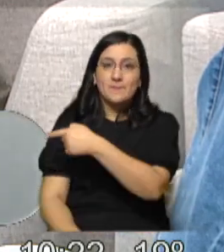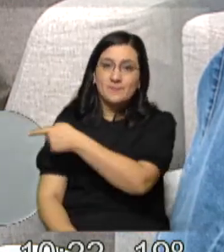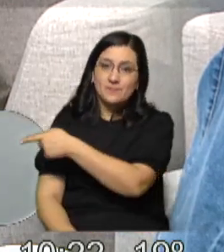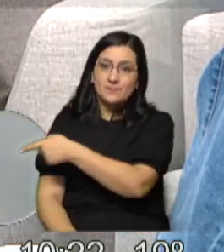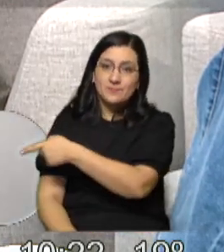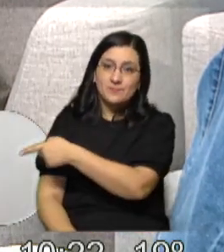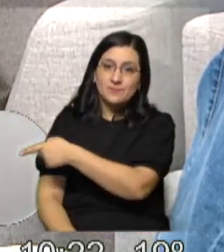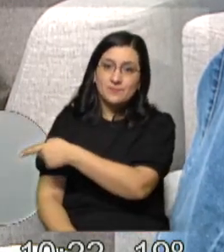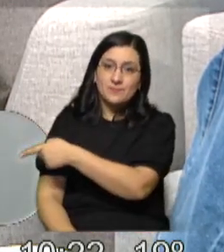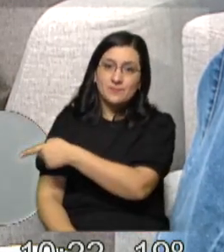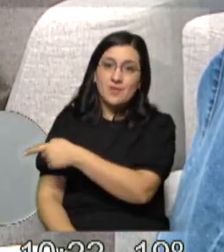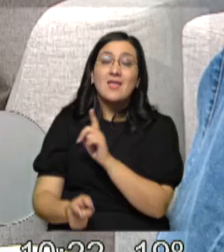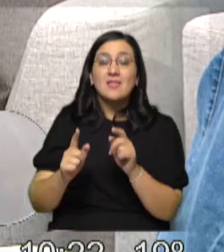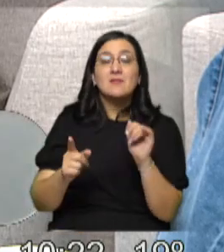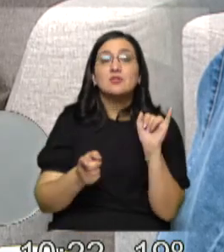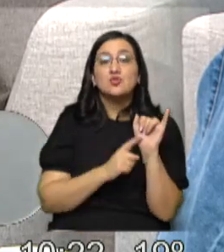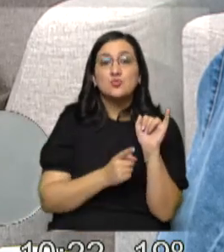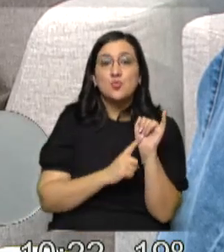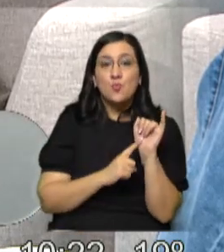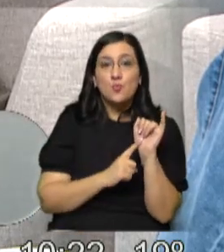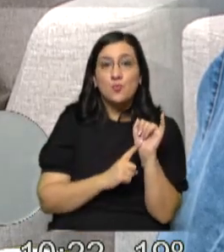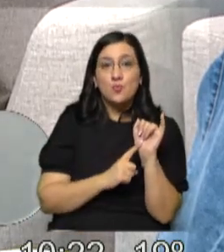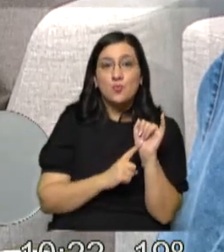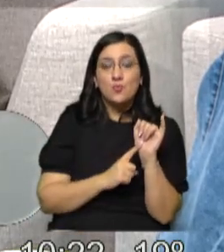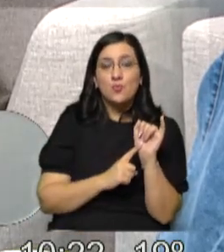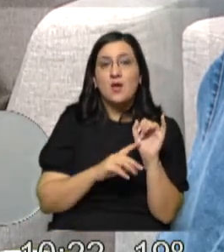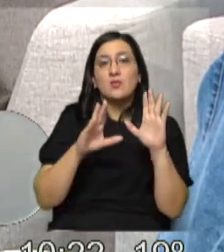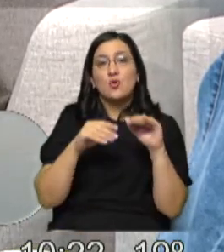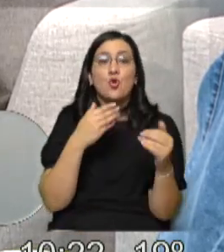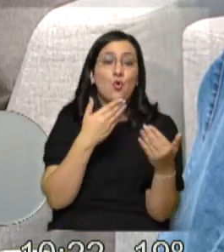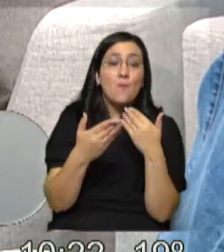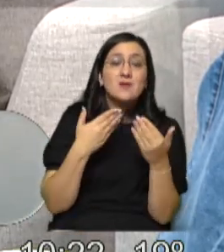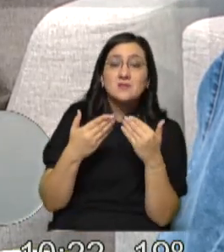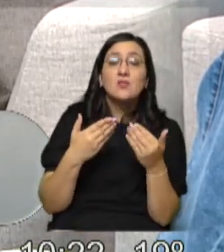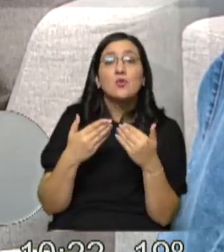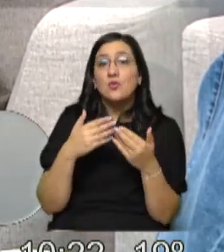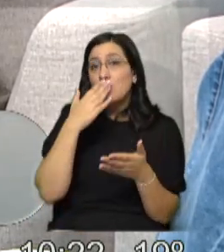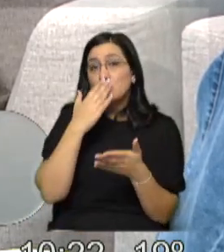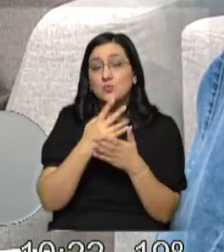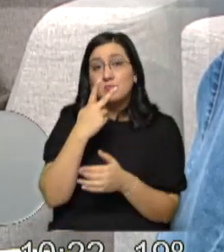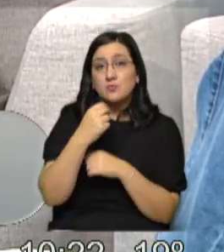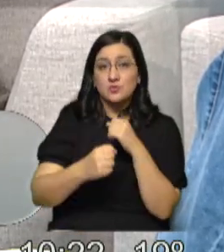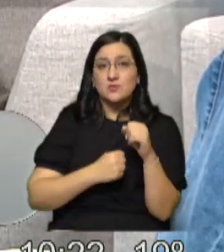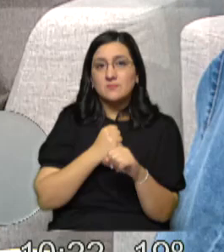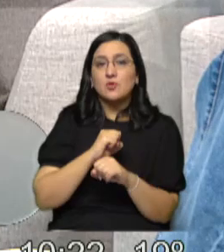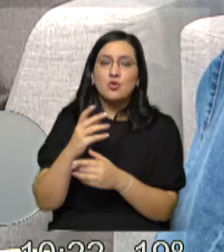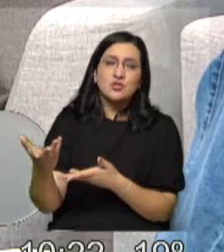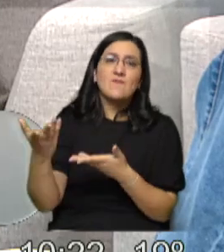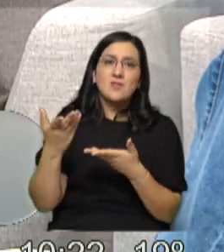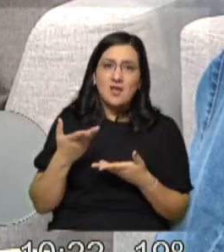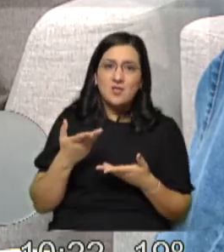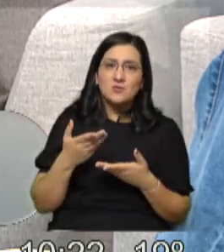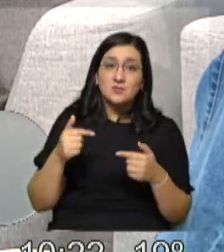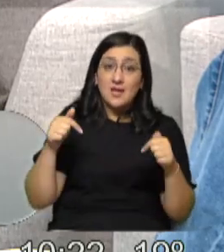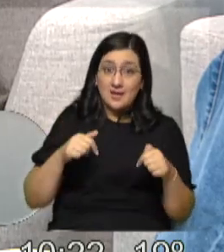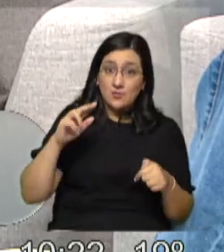en YouTube, en la física del pensamiento, todos los conversatorios que hemos tenido en los últimos 2 años con todos los invitados, invitadas de